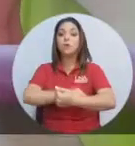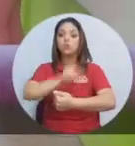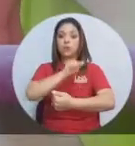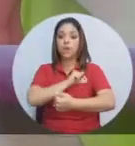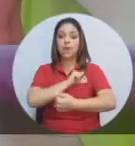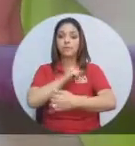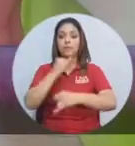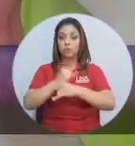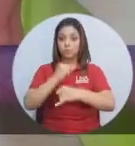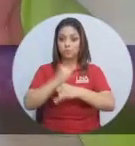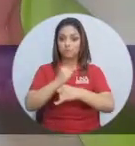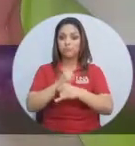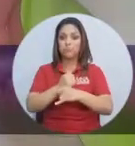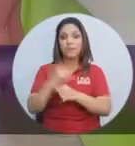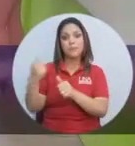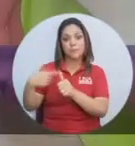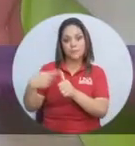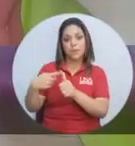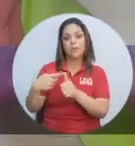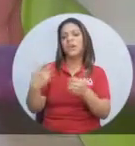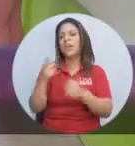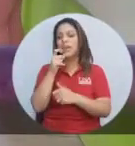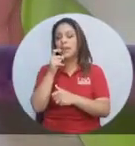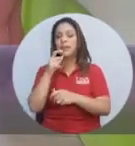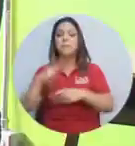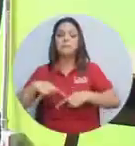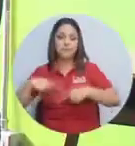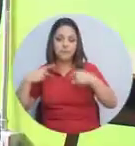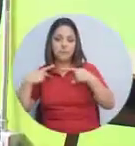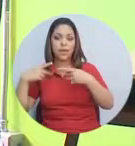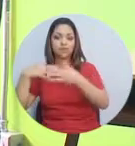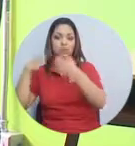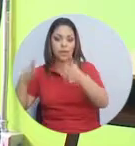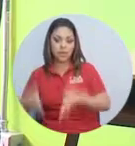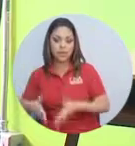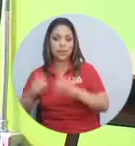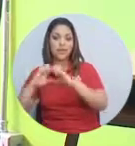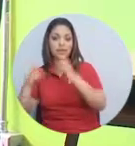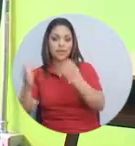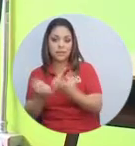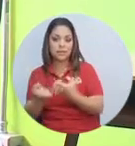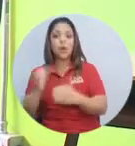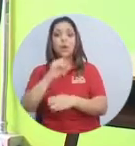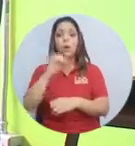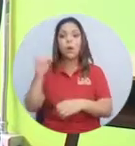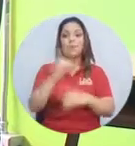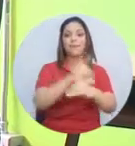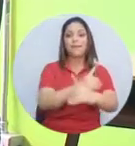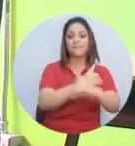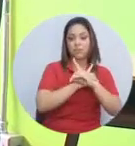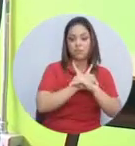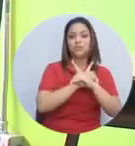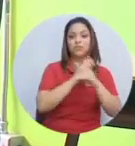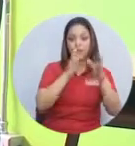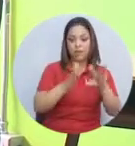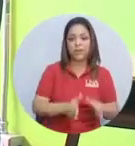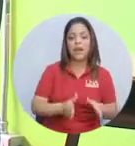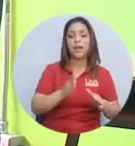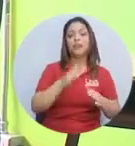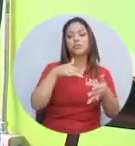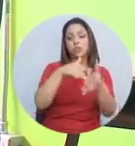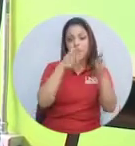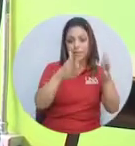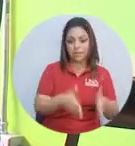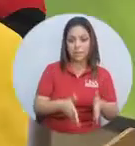Autoridades institucionales, primero, si tenemos a los equipos de vida estudiantil, si tenemos una defensoría estudiantil, si